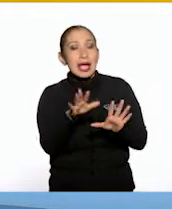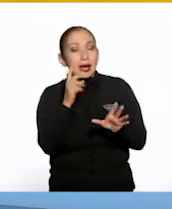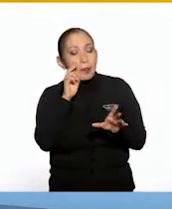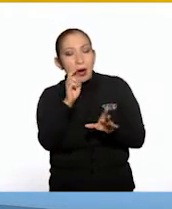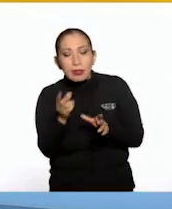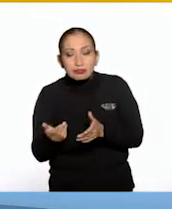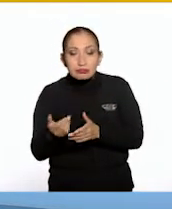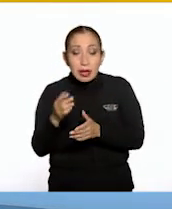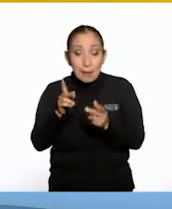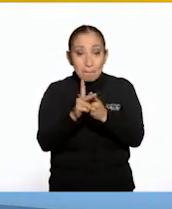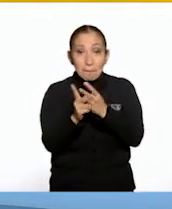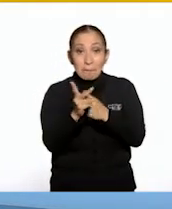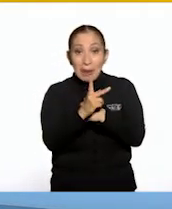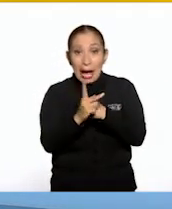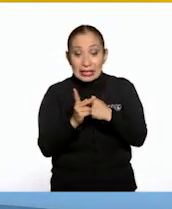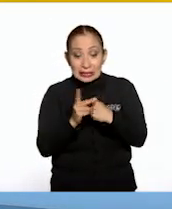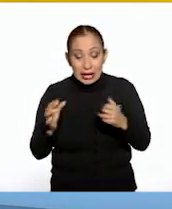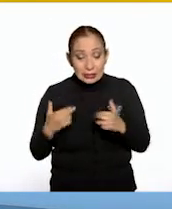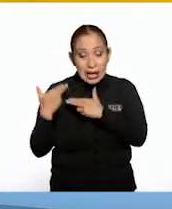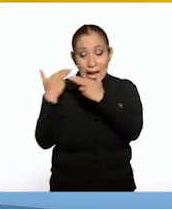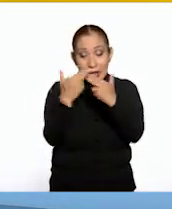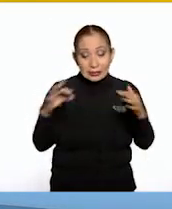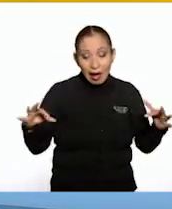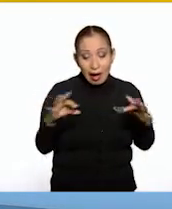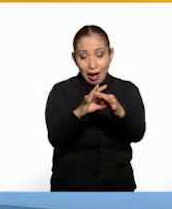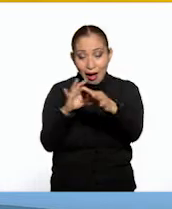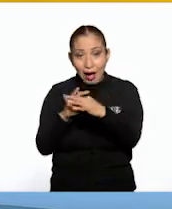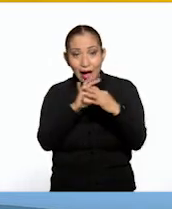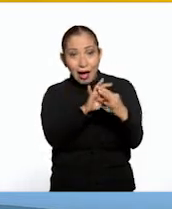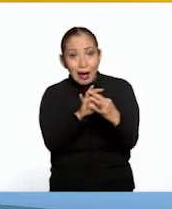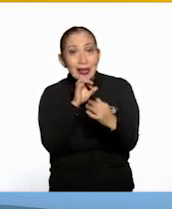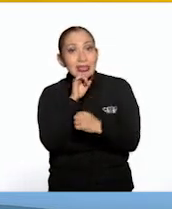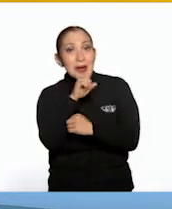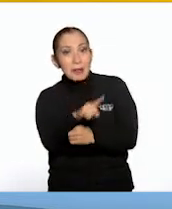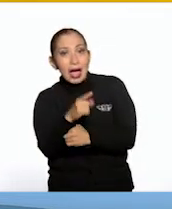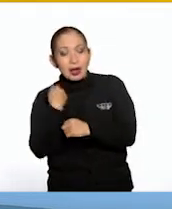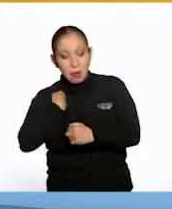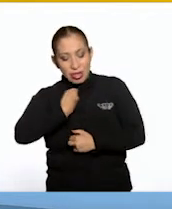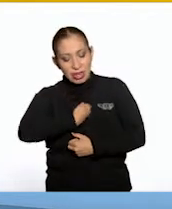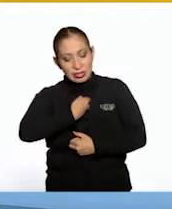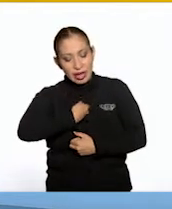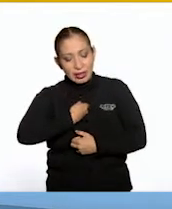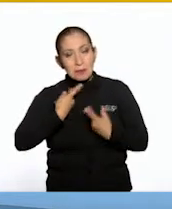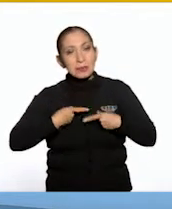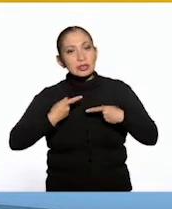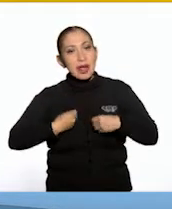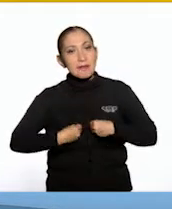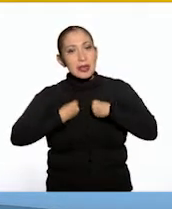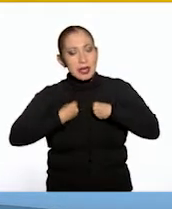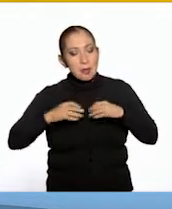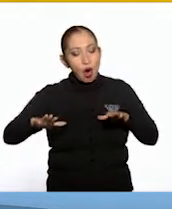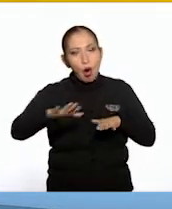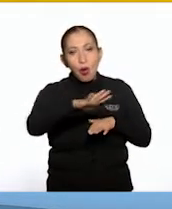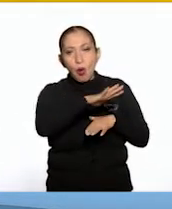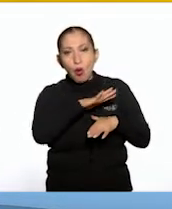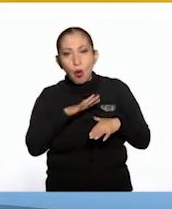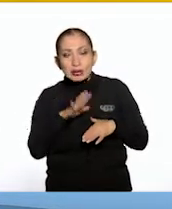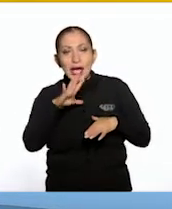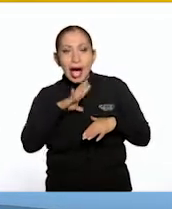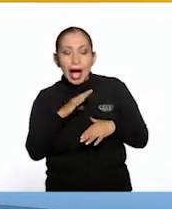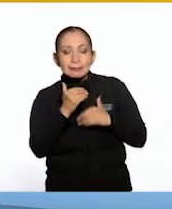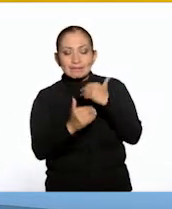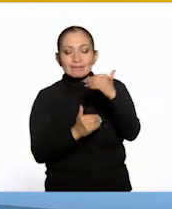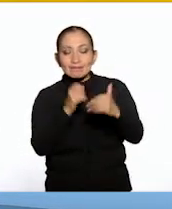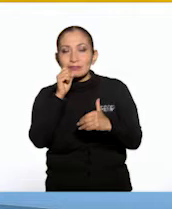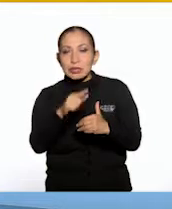acercar a las naciones herederas de ese legado cultural, nos da identidad a los habitantes del territorio en donde se